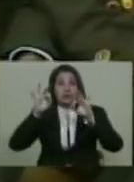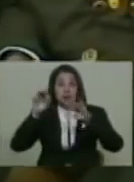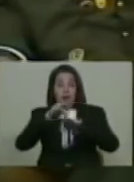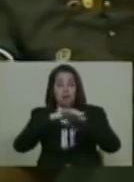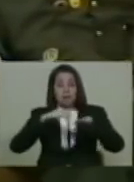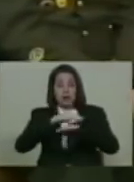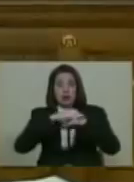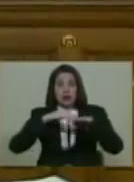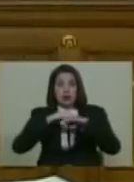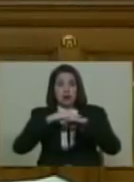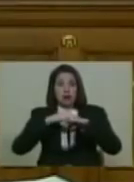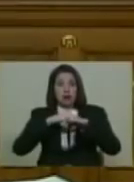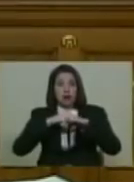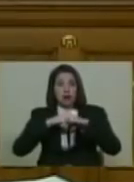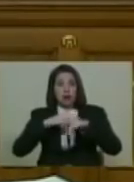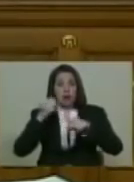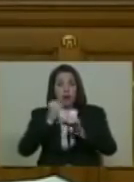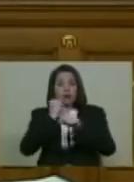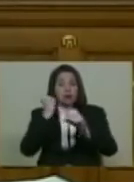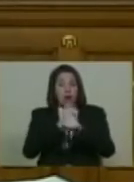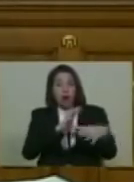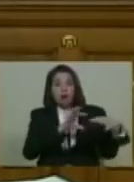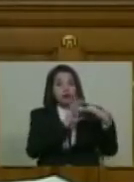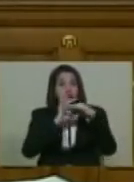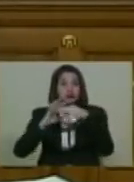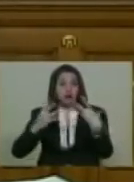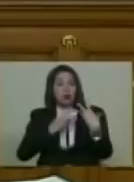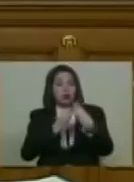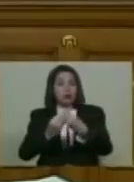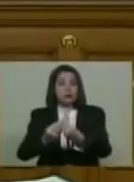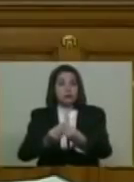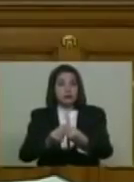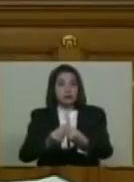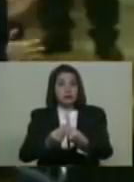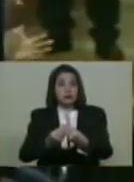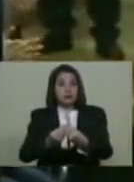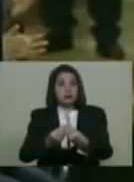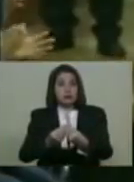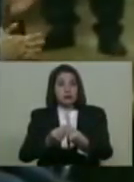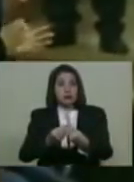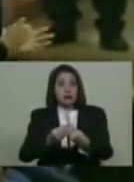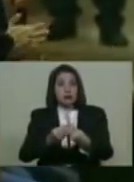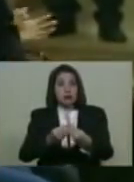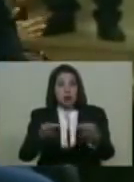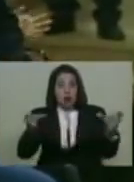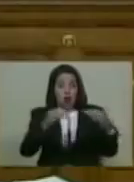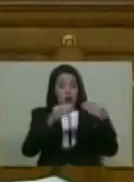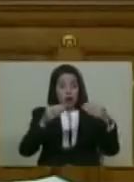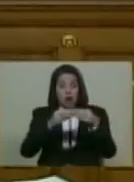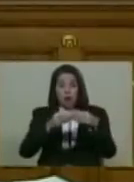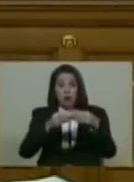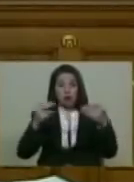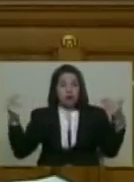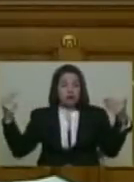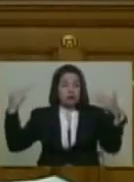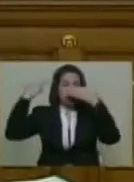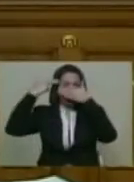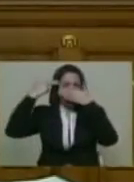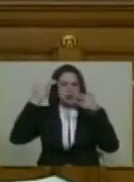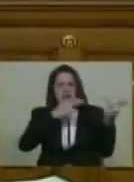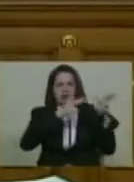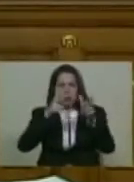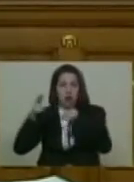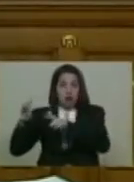reverol por el trabajo en equipo que han hecho a desmantelar este grupo terrorista que había